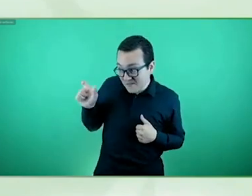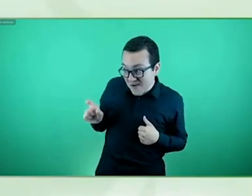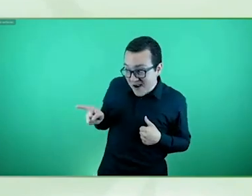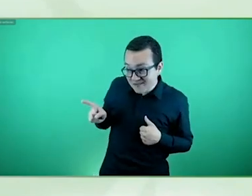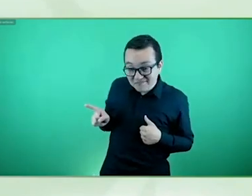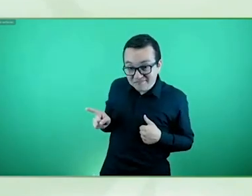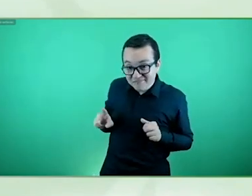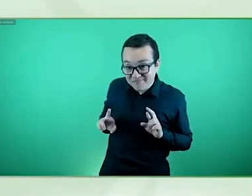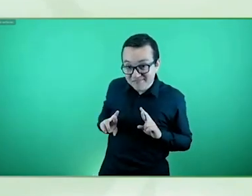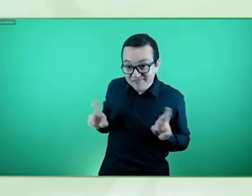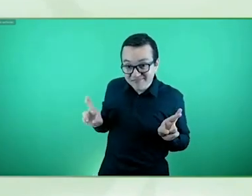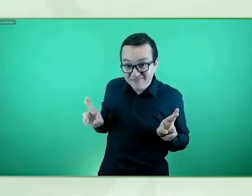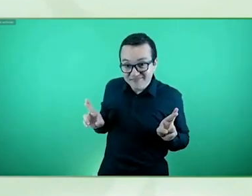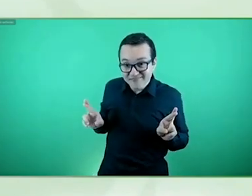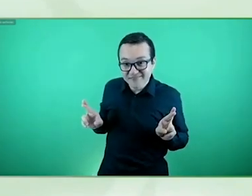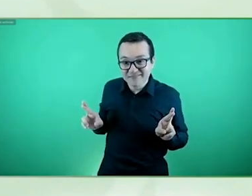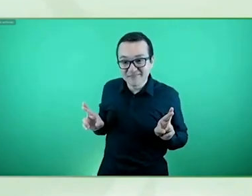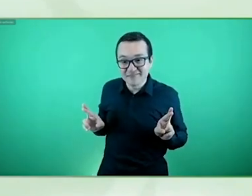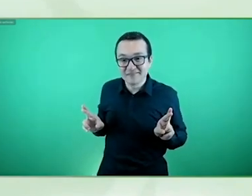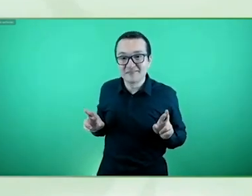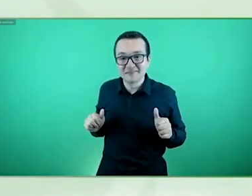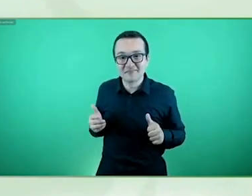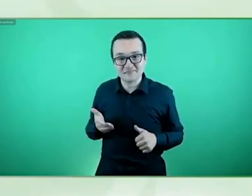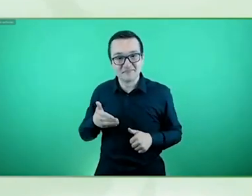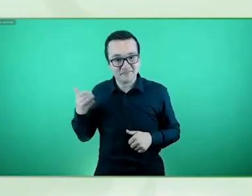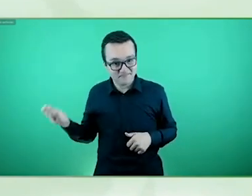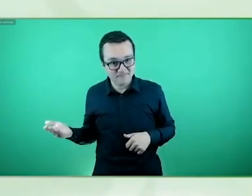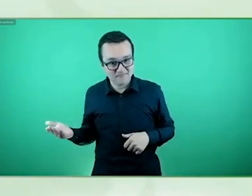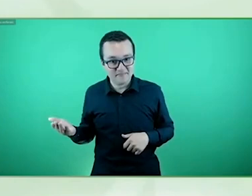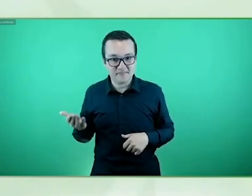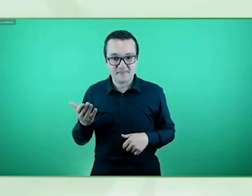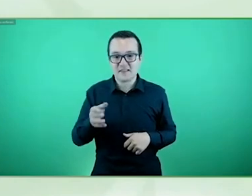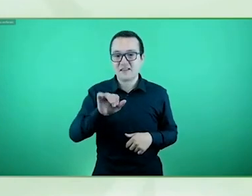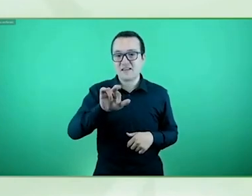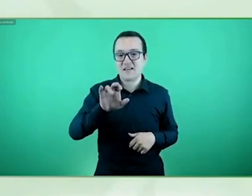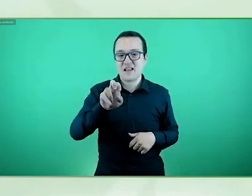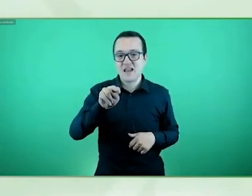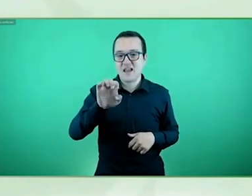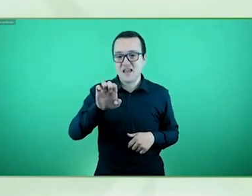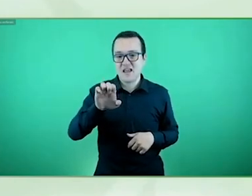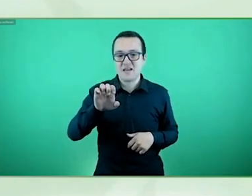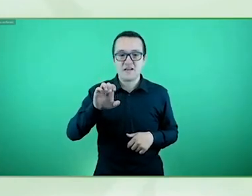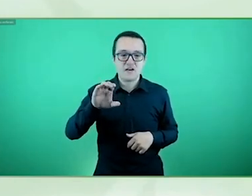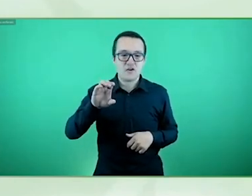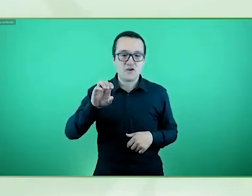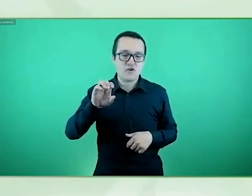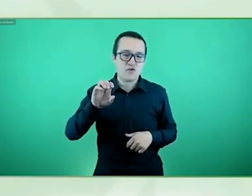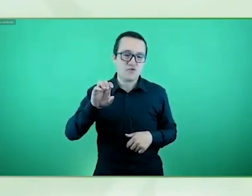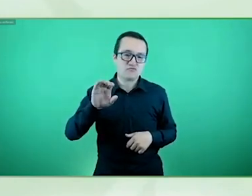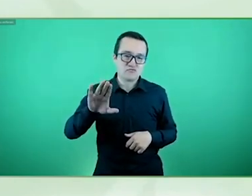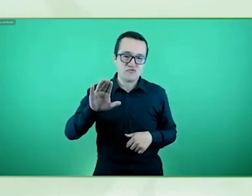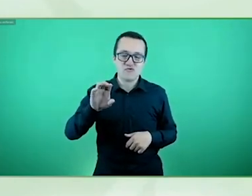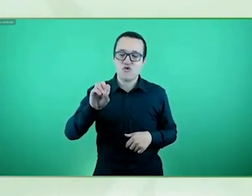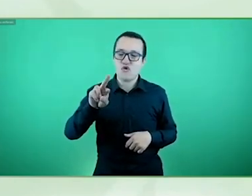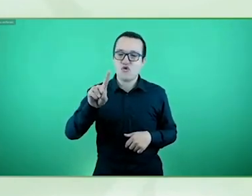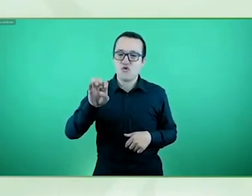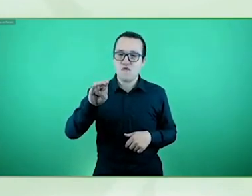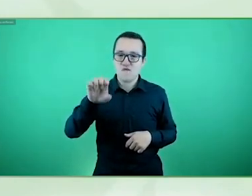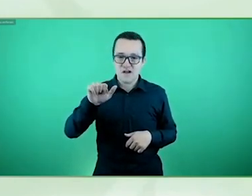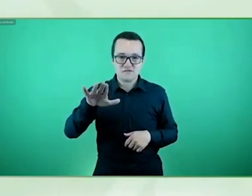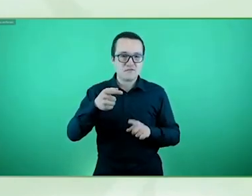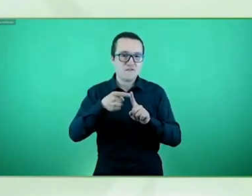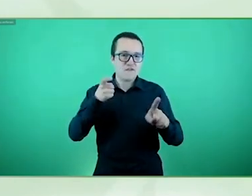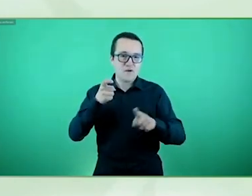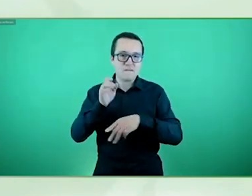aquí a mi derecha Irene valarezzo Córdoba Ella viene de Ecuador sea también desplazado atravesado el Atlántico para